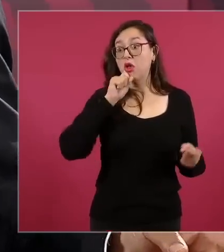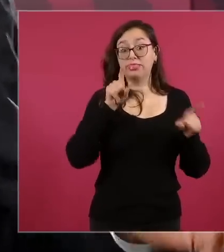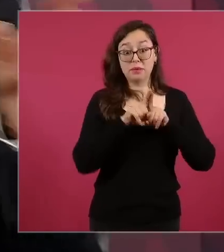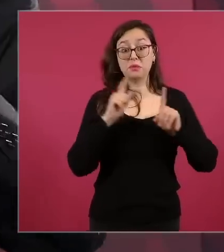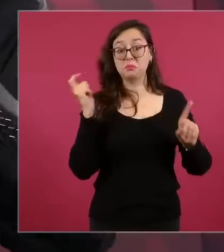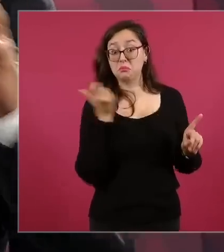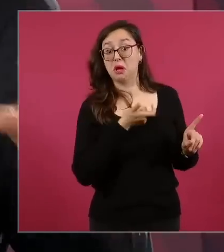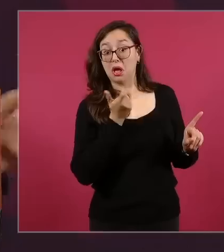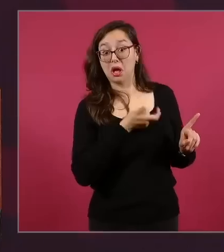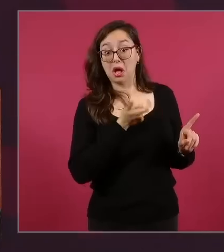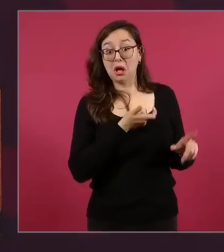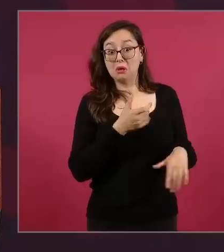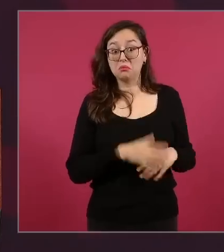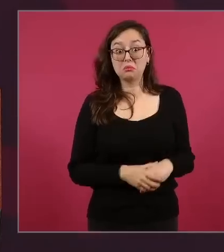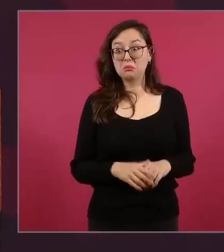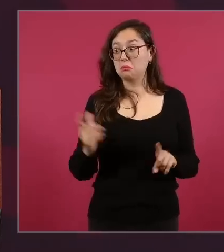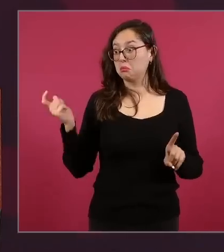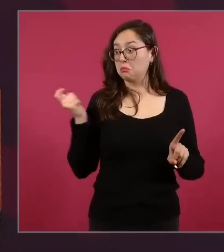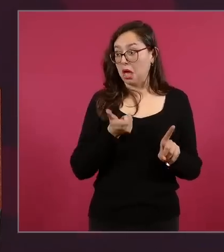Entonces,